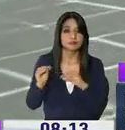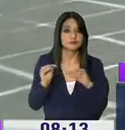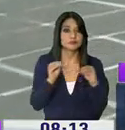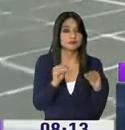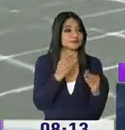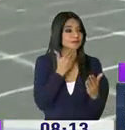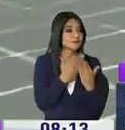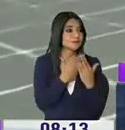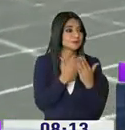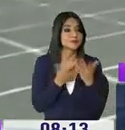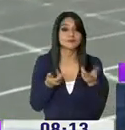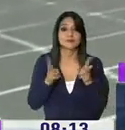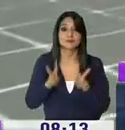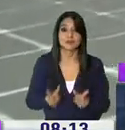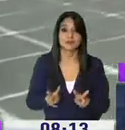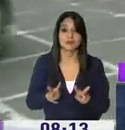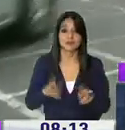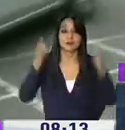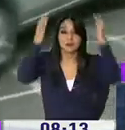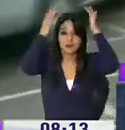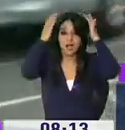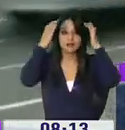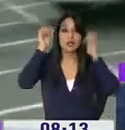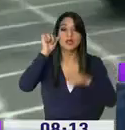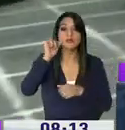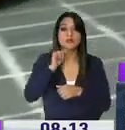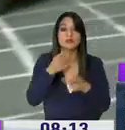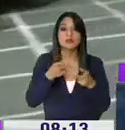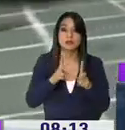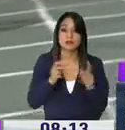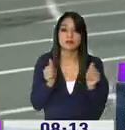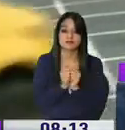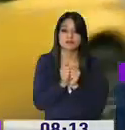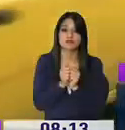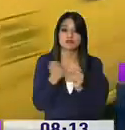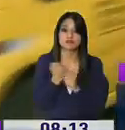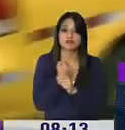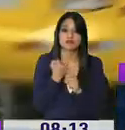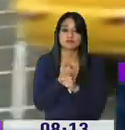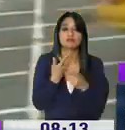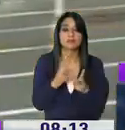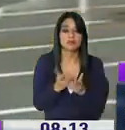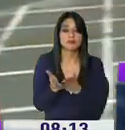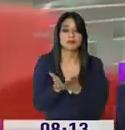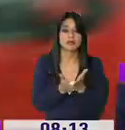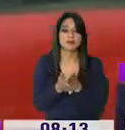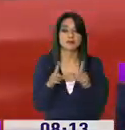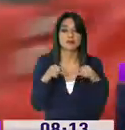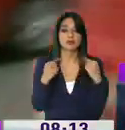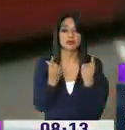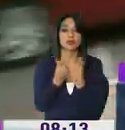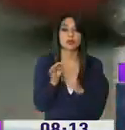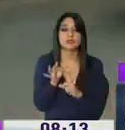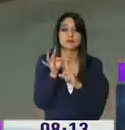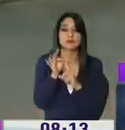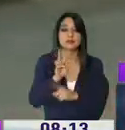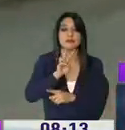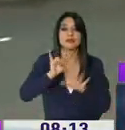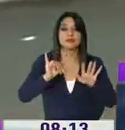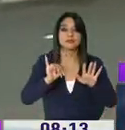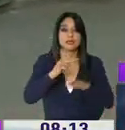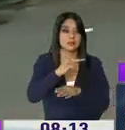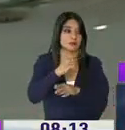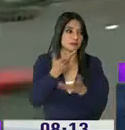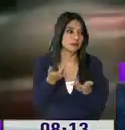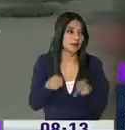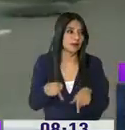muchas gracias. Tenemos nuestros cascos azules también que se encuentran con nosotros trabajando y que están prestando. Son un grupo especializado, son 26 cascos azules que tenemos en la